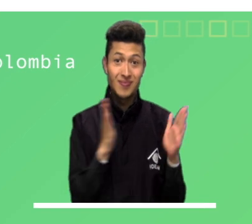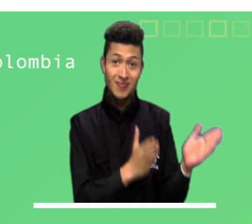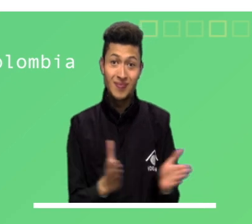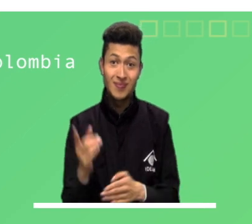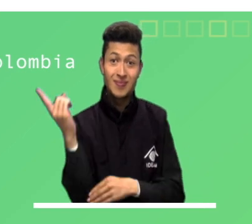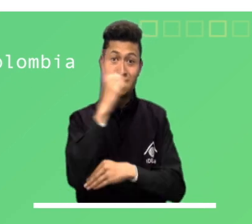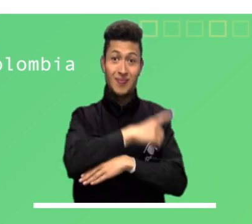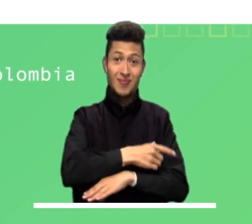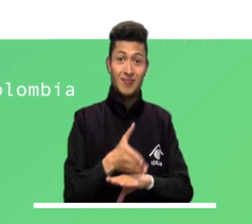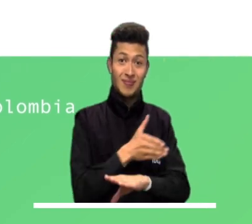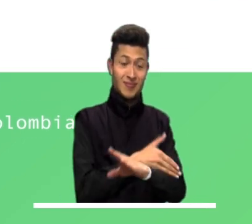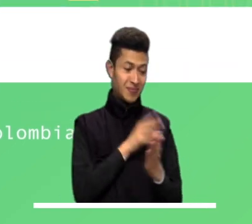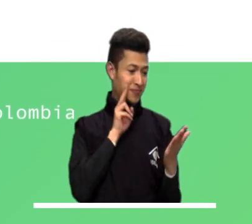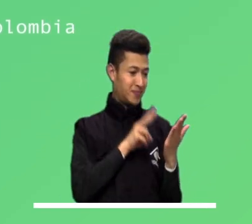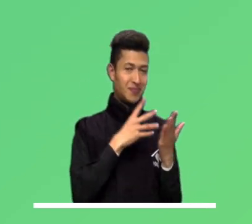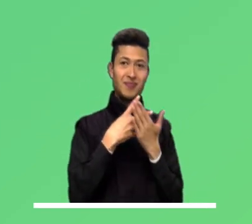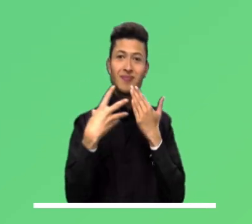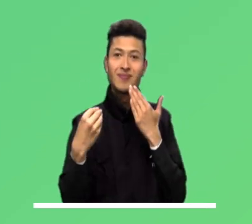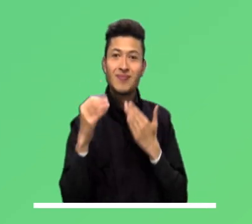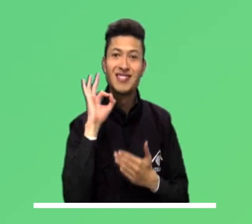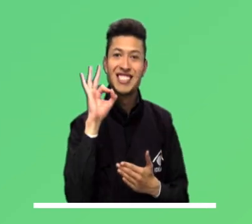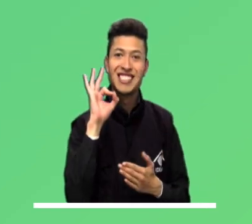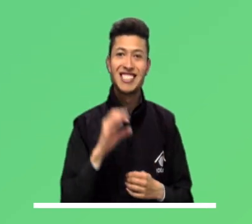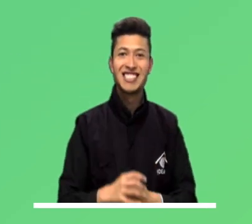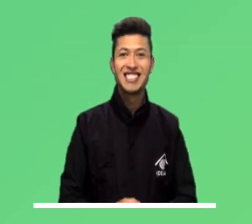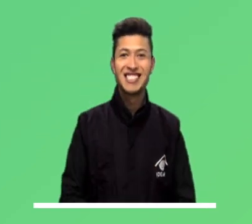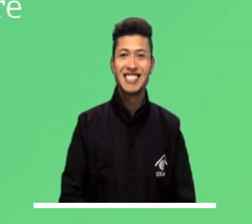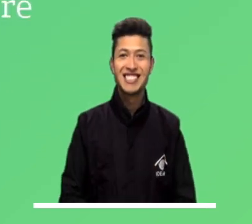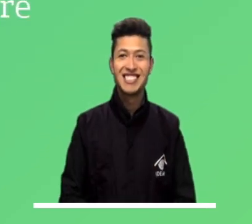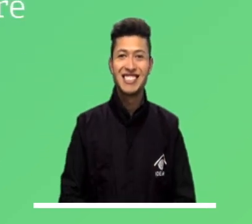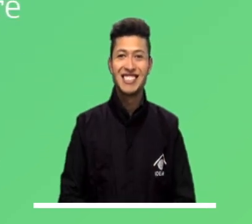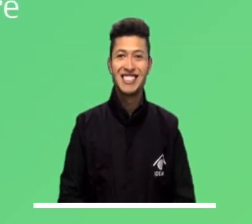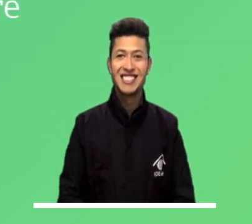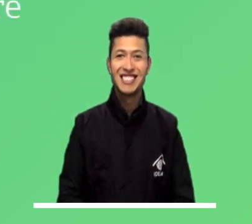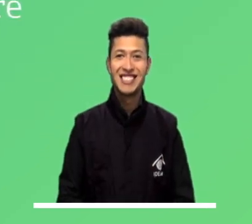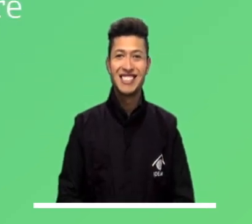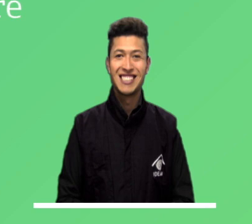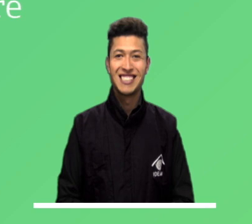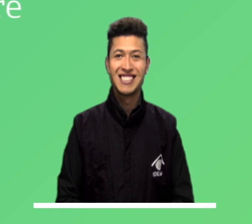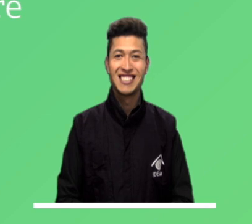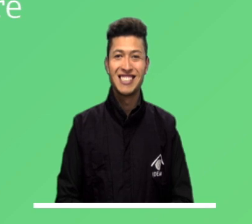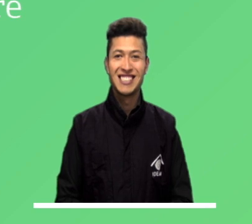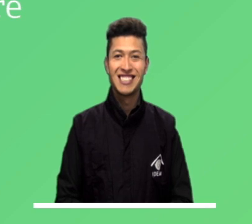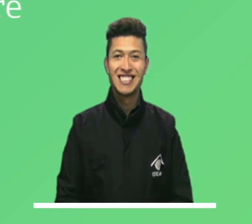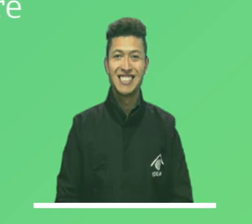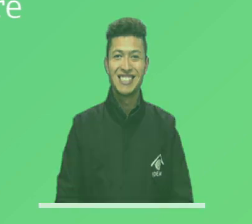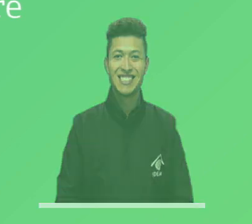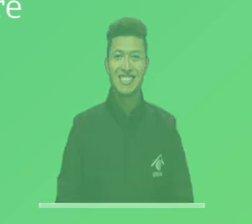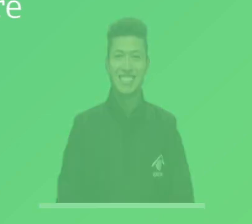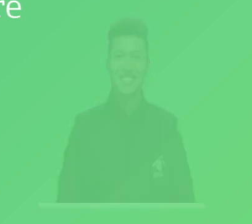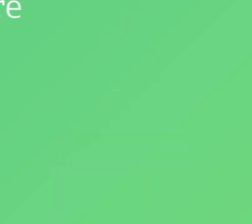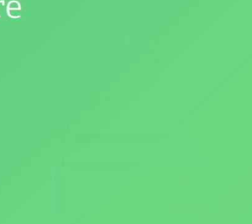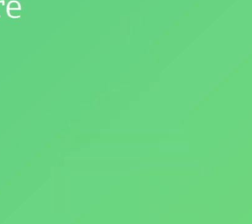de rayos y otros datos de interés. Descárguela gratis, planee su día y tome las mejores decisiones.